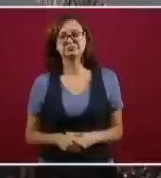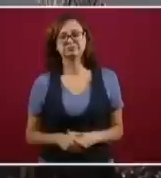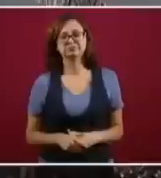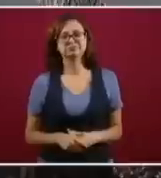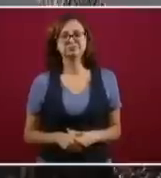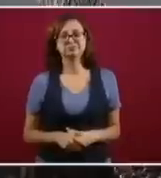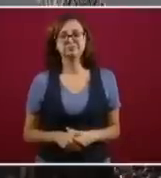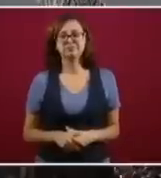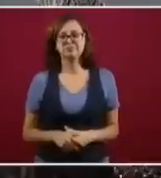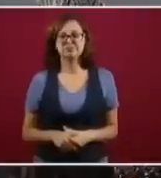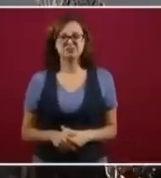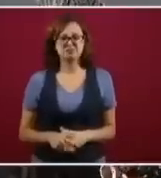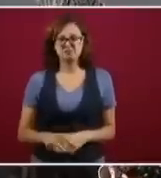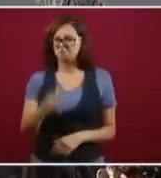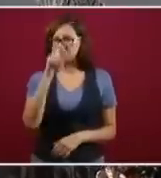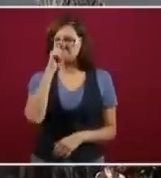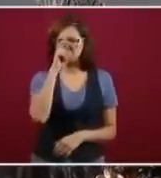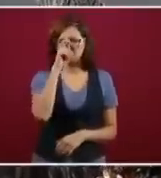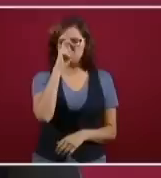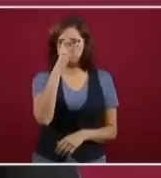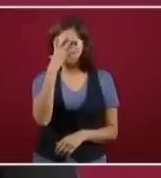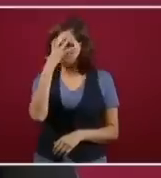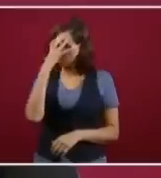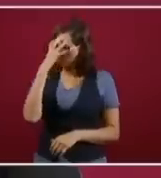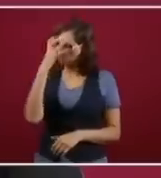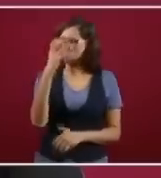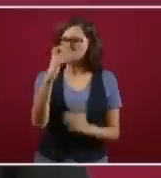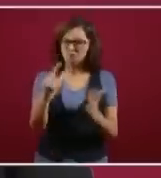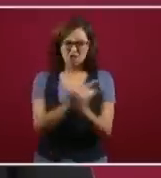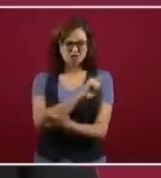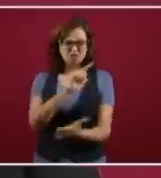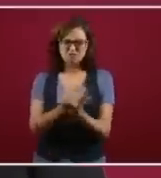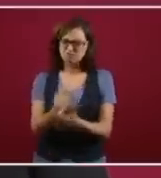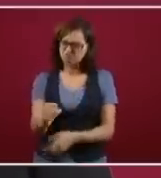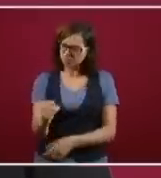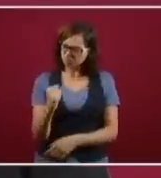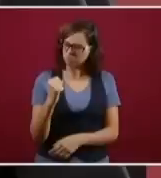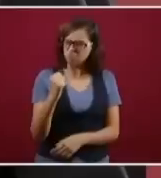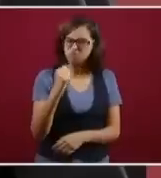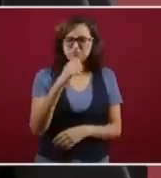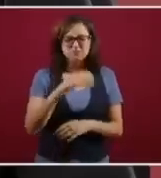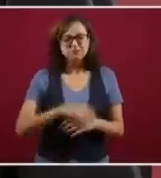Y todo el rigor, todo el peso de la ley. Y